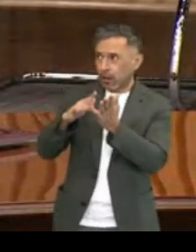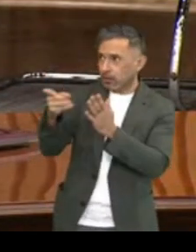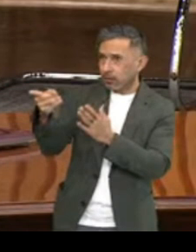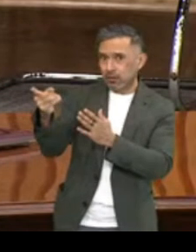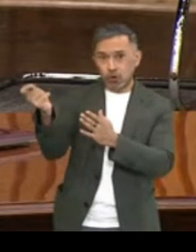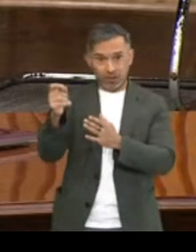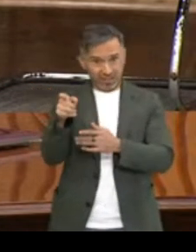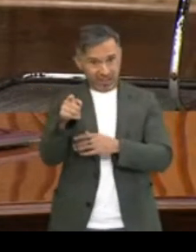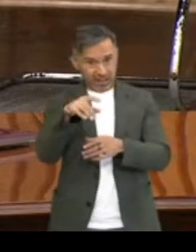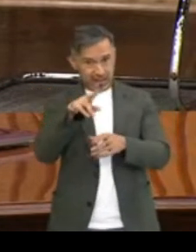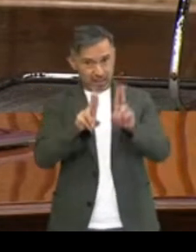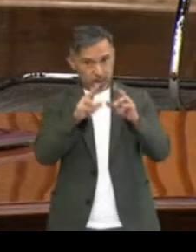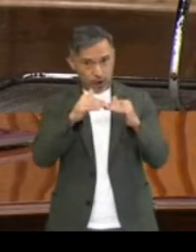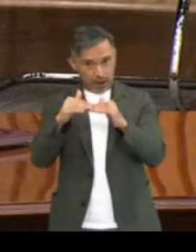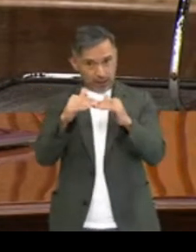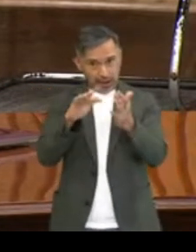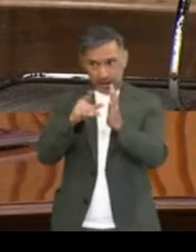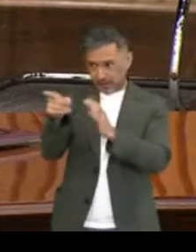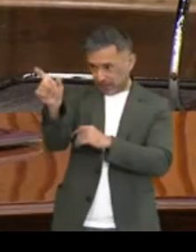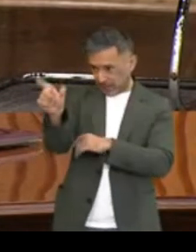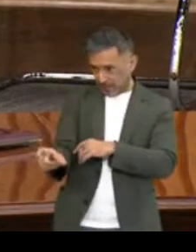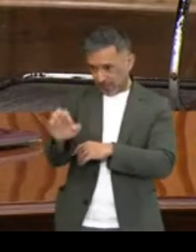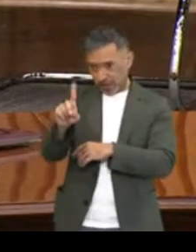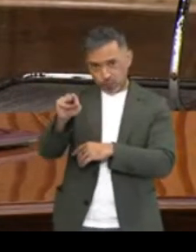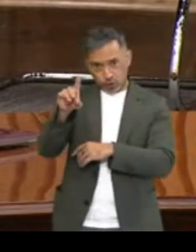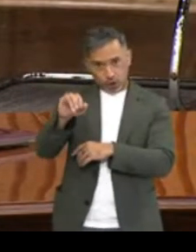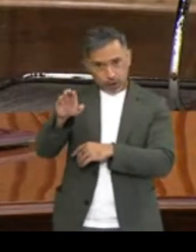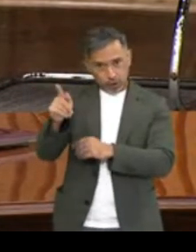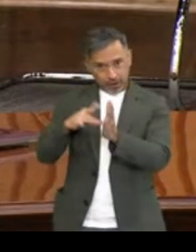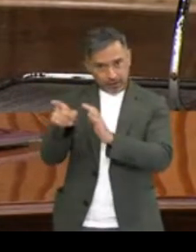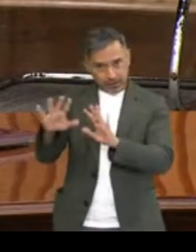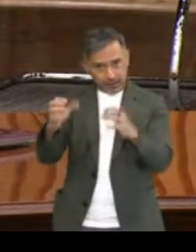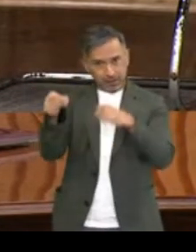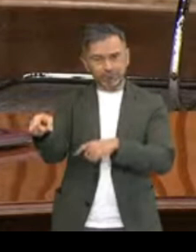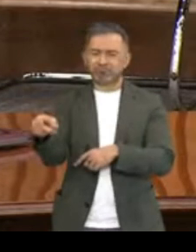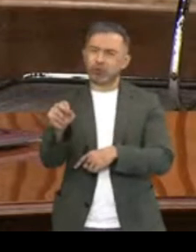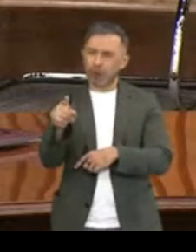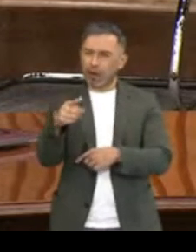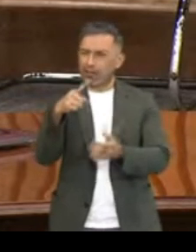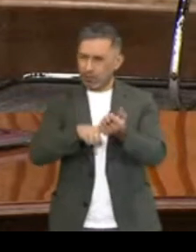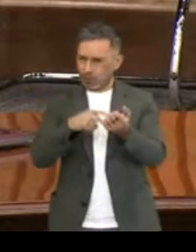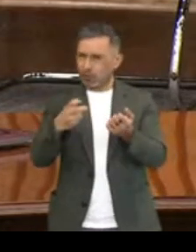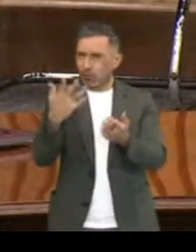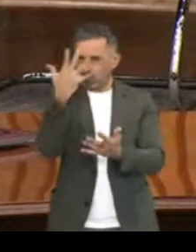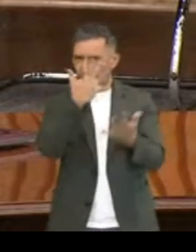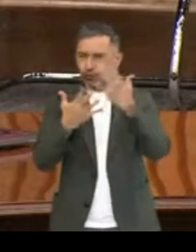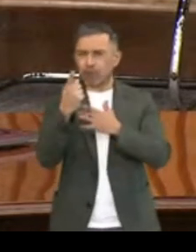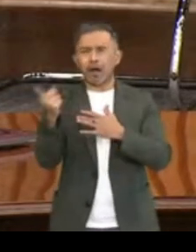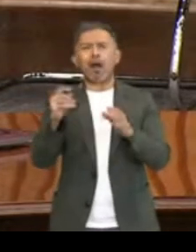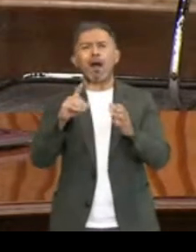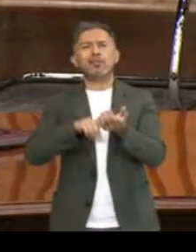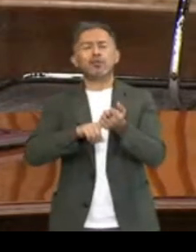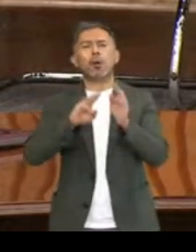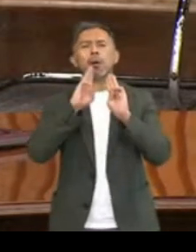Jacobo. Porque esa es la confusión de fondo, y tal vez es la confusión más grave que tiene la mafia electoral que está aquí en el